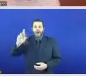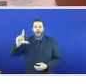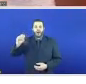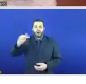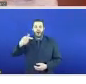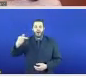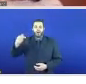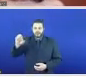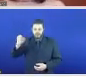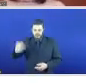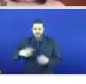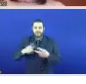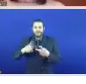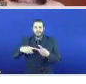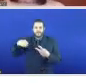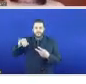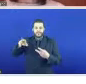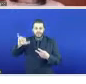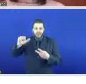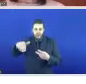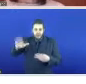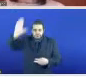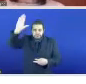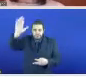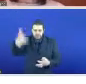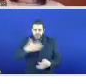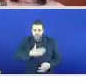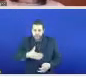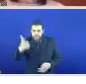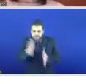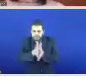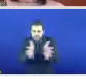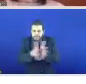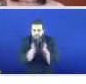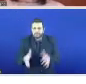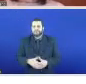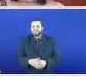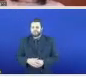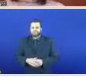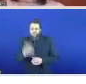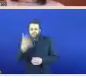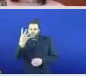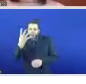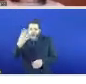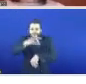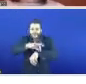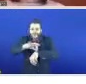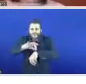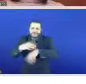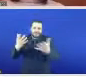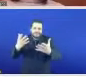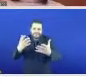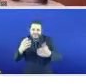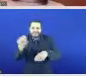Charlotte, Myrna, can you say something in about 30 seconds? If you can answer in 30 seconds, please do. Charlotte, please. Okay.